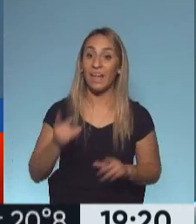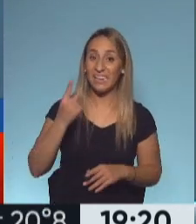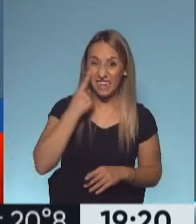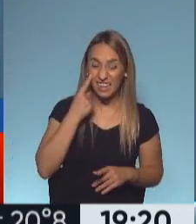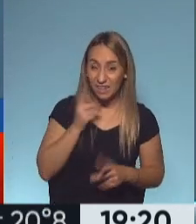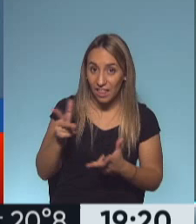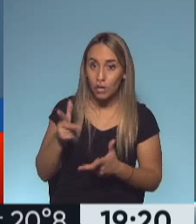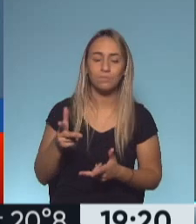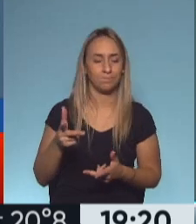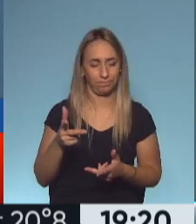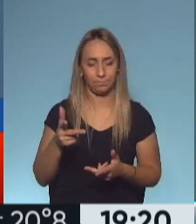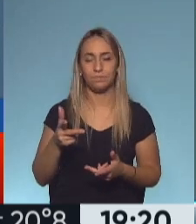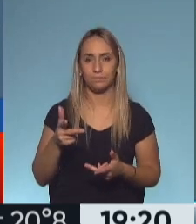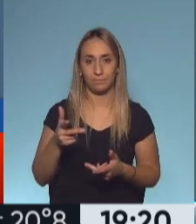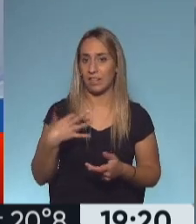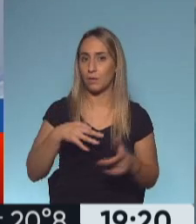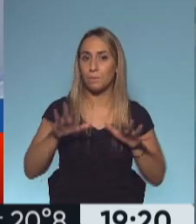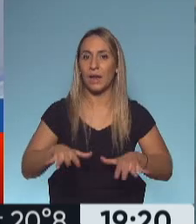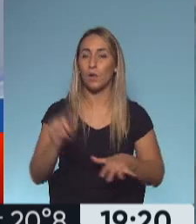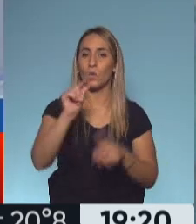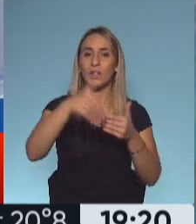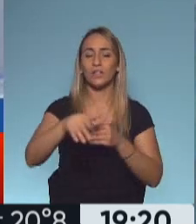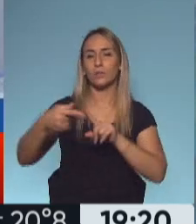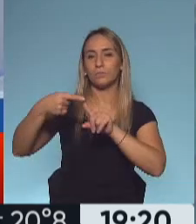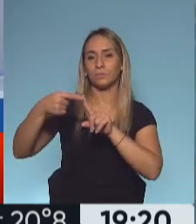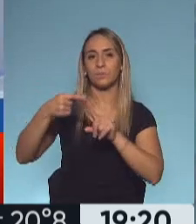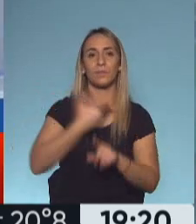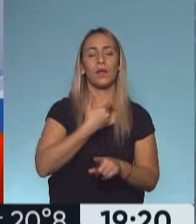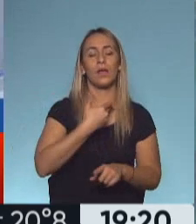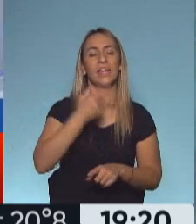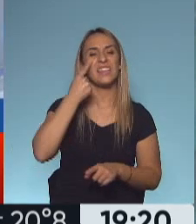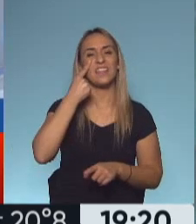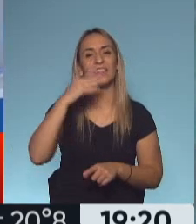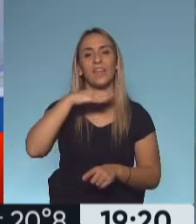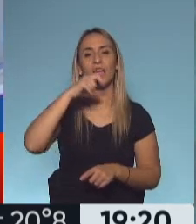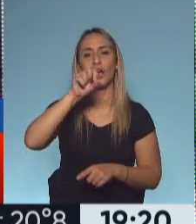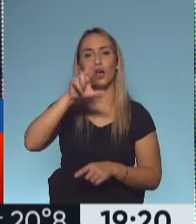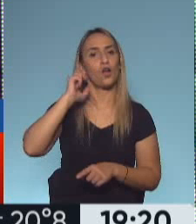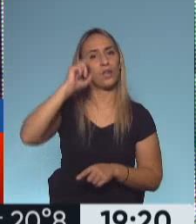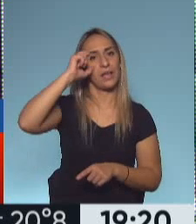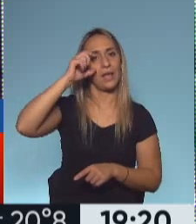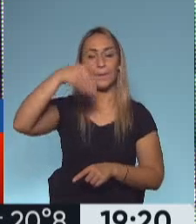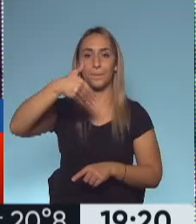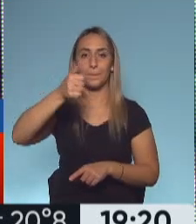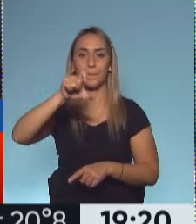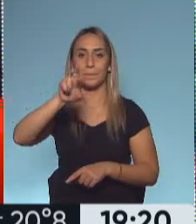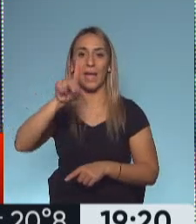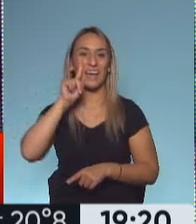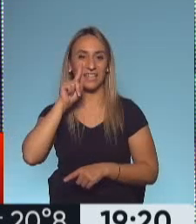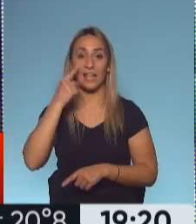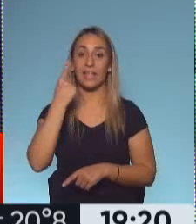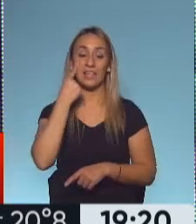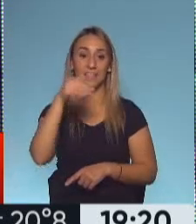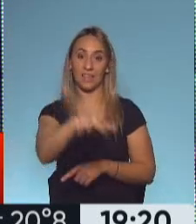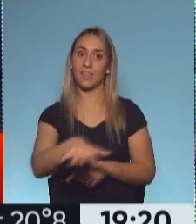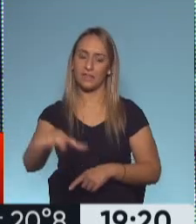Los intendentes. así. En un ratito vamos a tener a Jorge Macri, intendente de Vicente López, uno de los intendentes de los